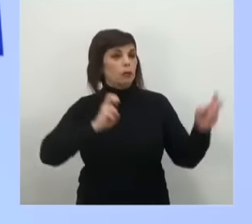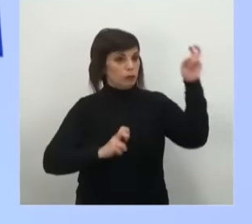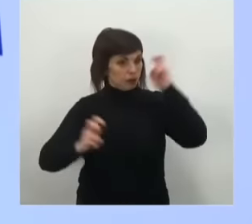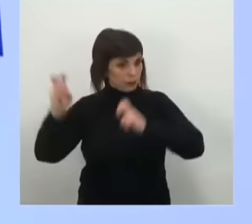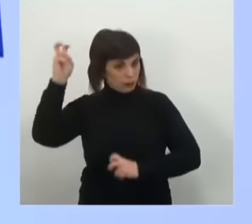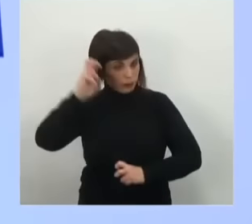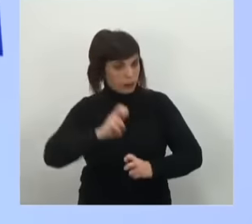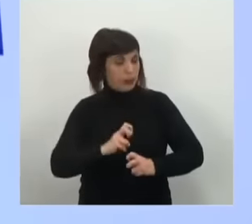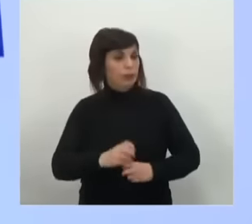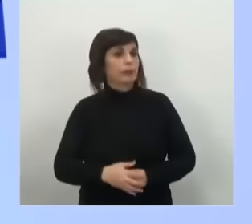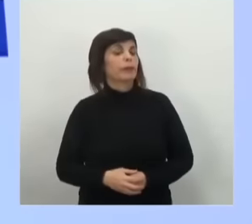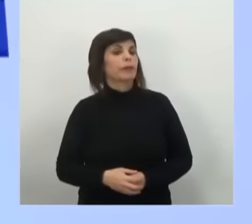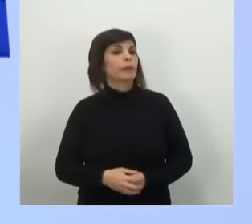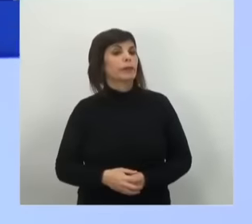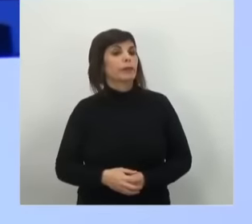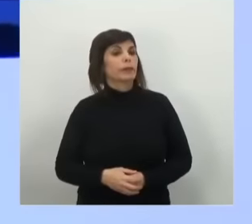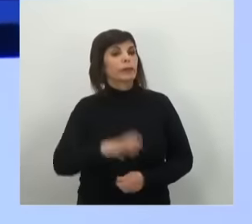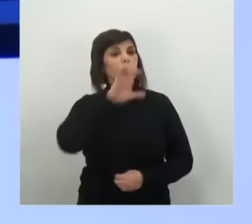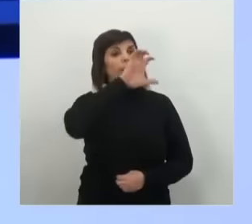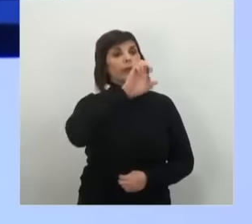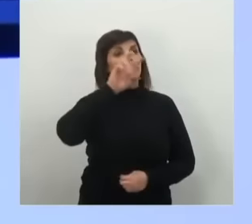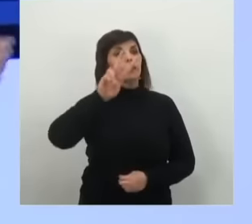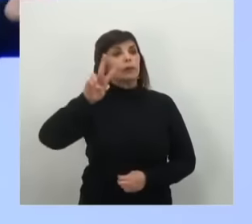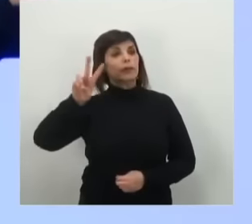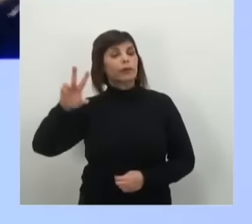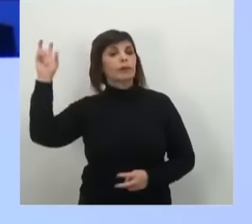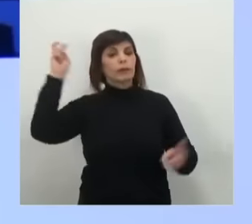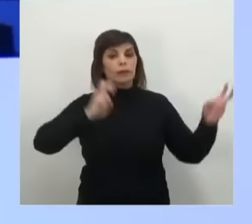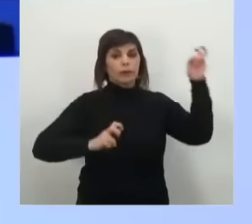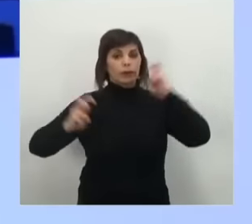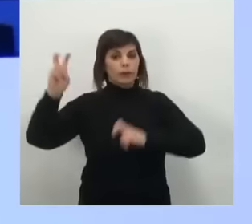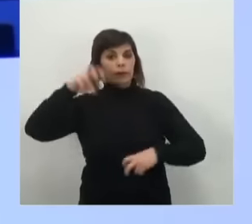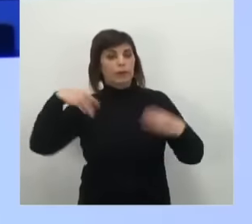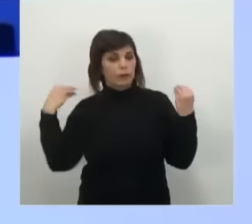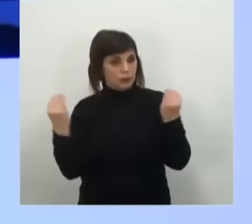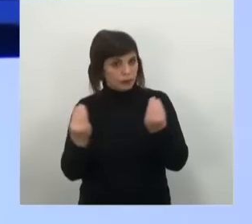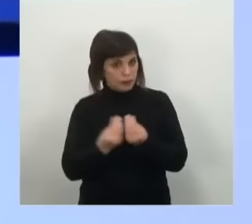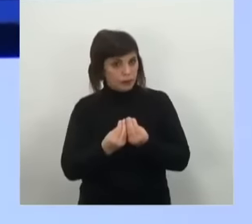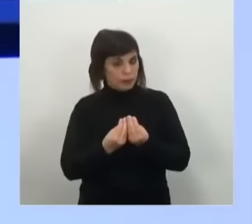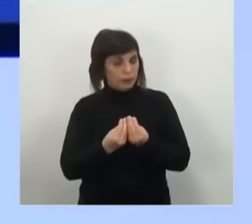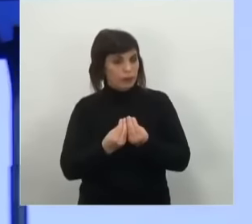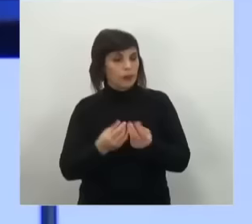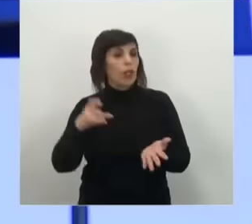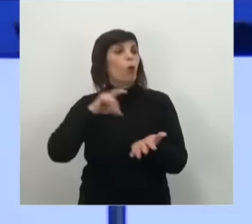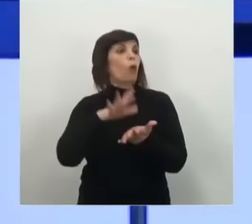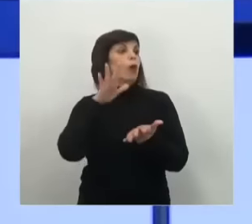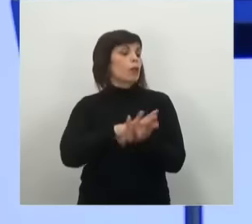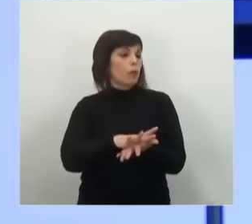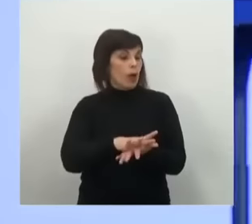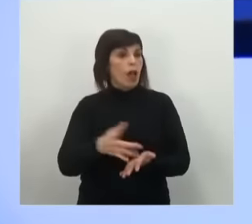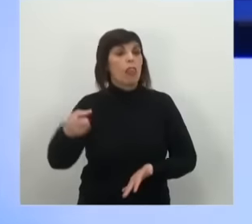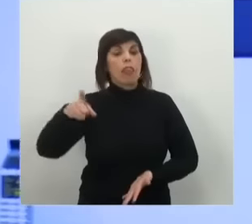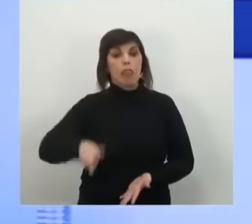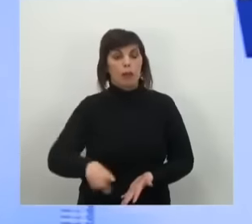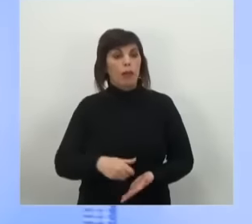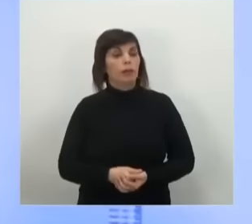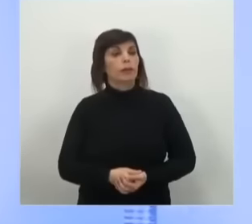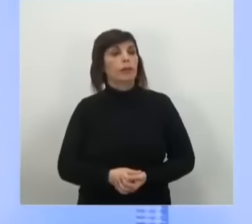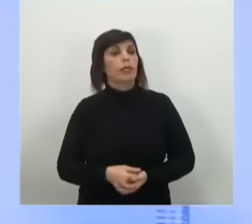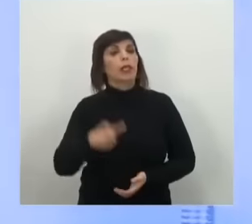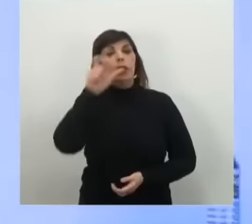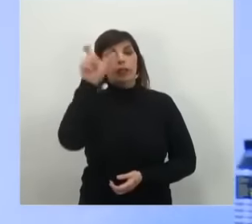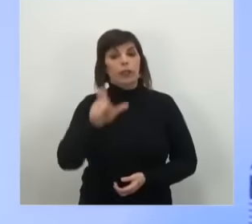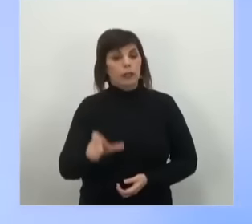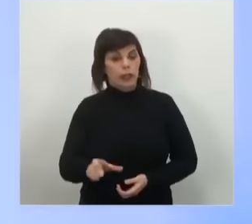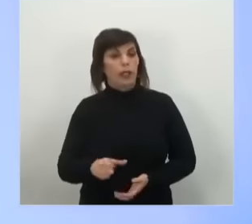México de México de los Estados Unidos van a venir con nosotros de Guatemala van a vivir personas de